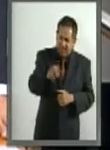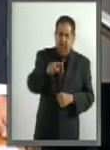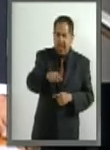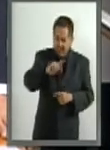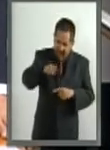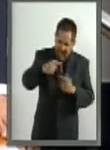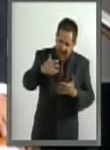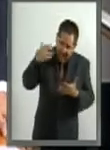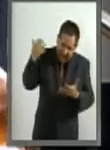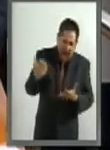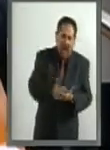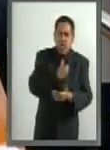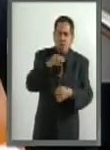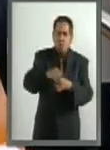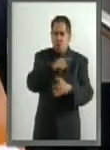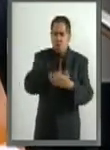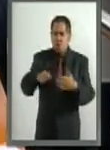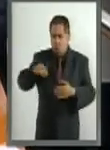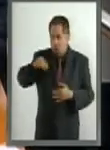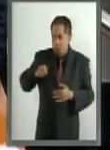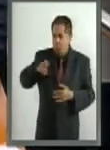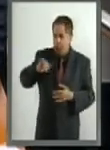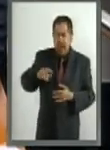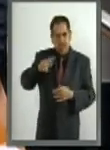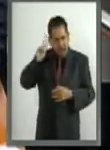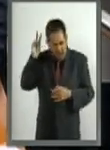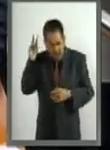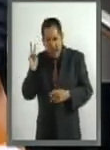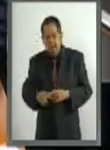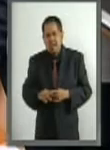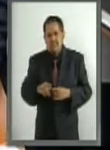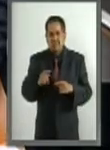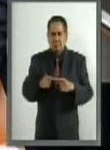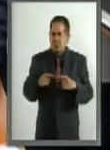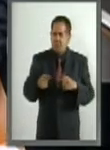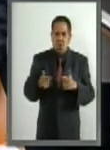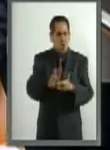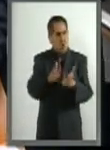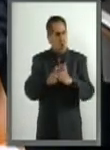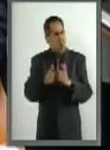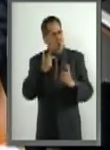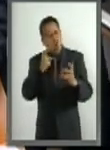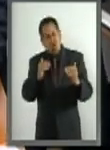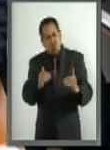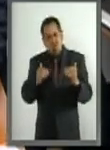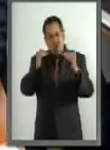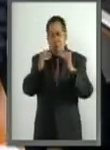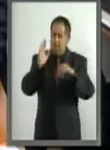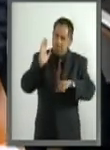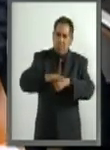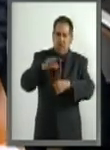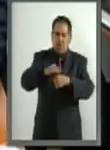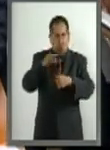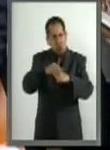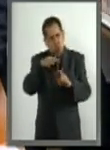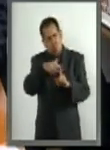la elección y Morena se convirtió en el partido con